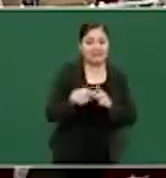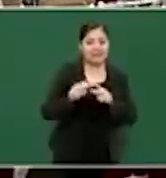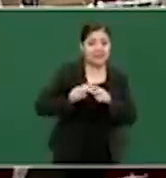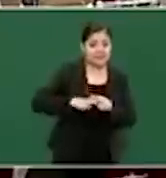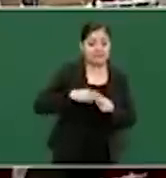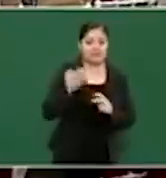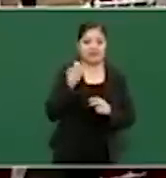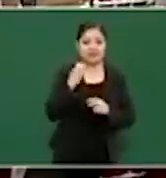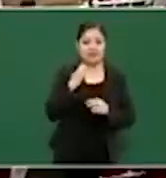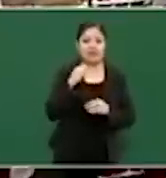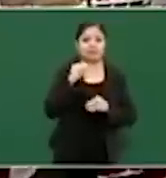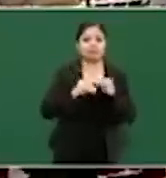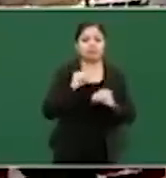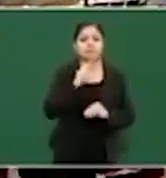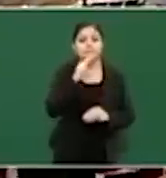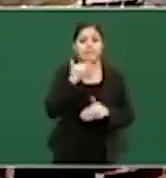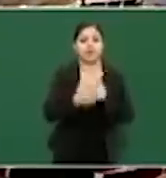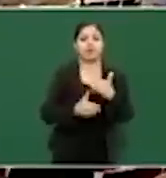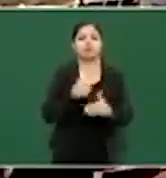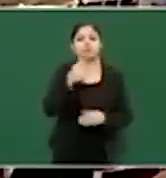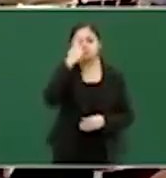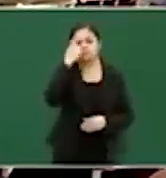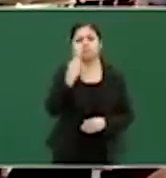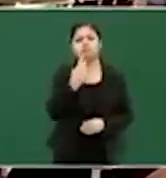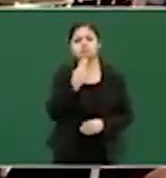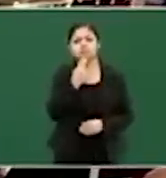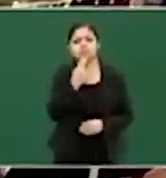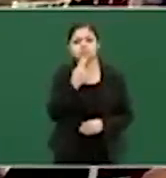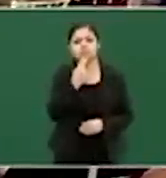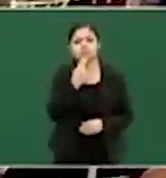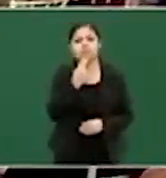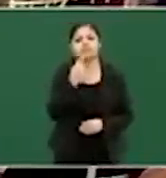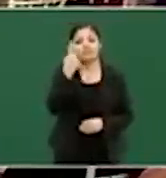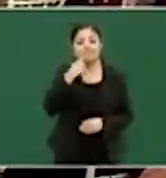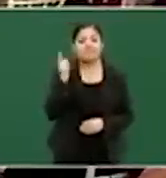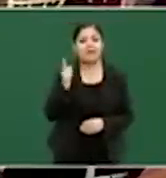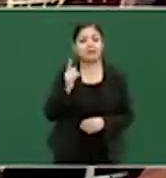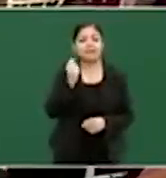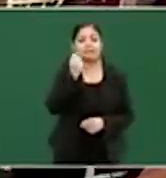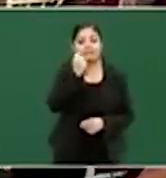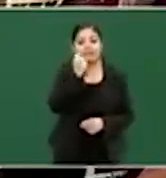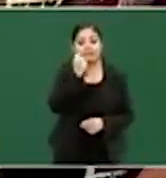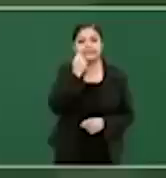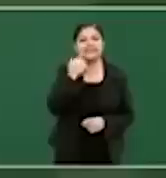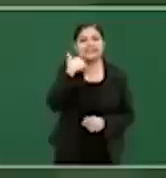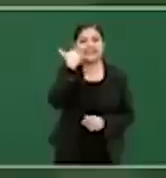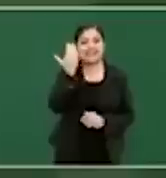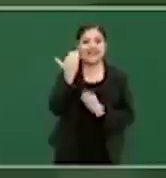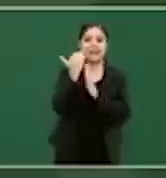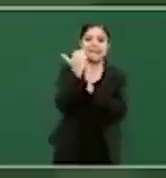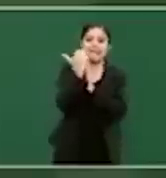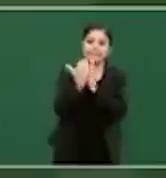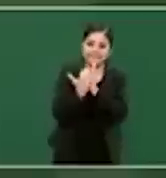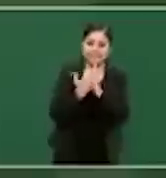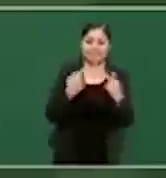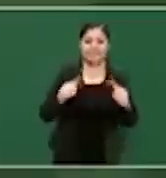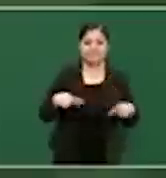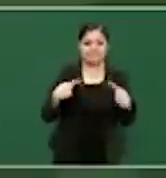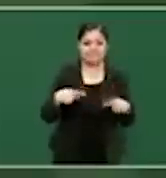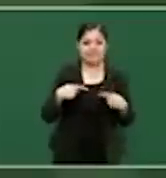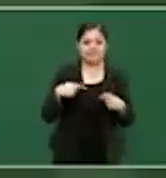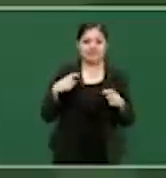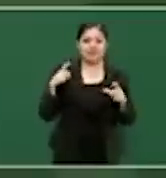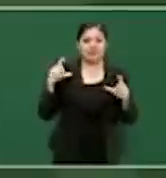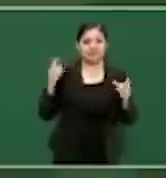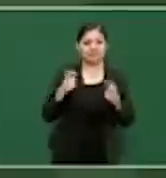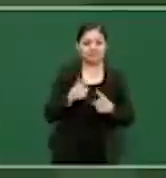de llevarla, aunque fuera de manera preliminar, a la baja. Lo que puedo decir el día de hoy es que,